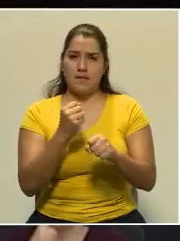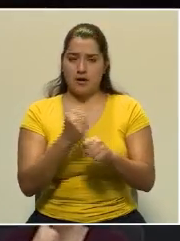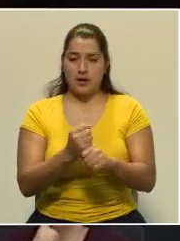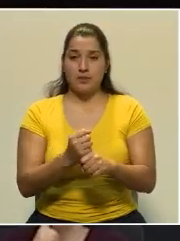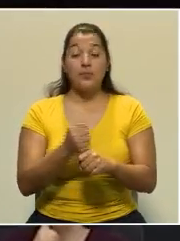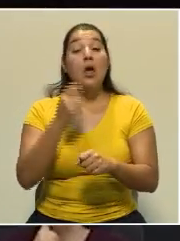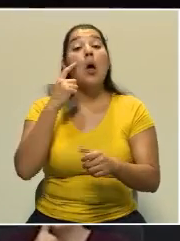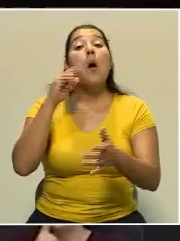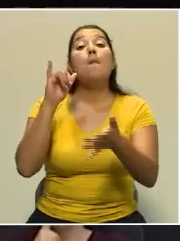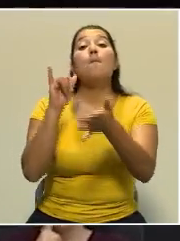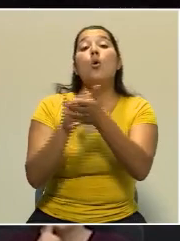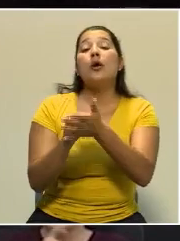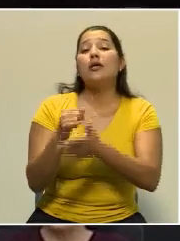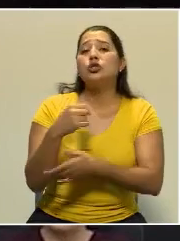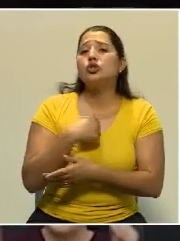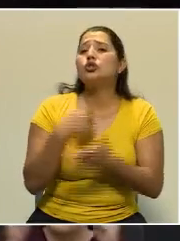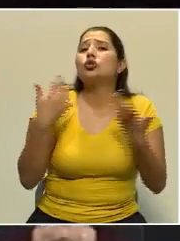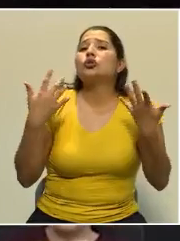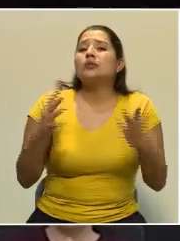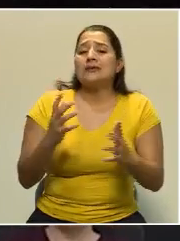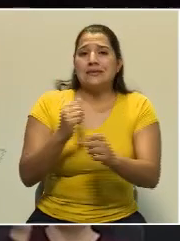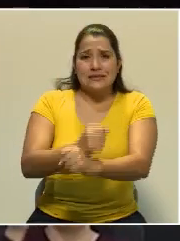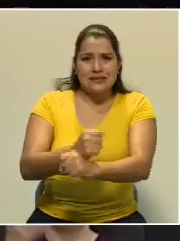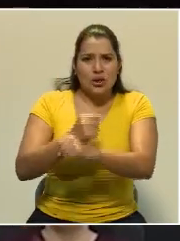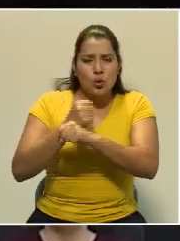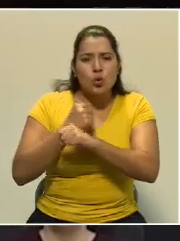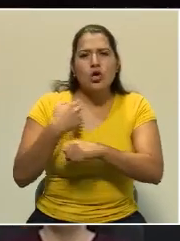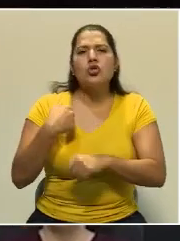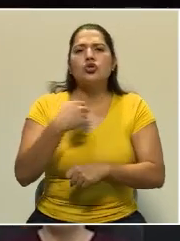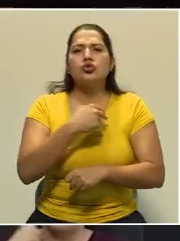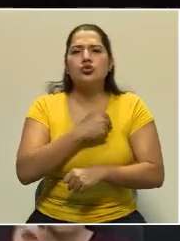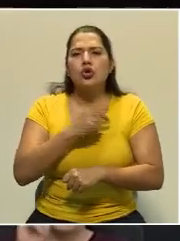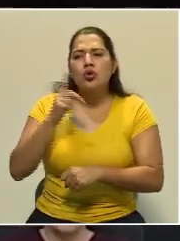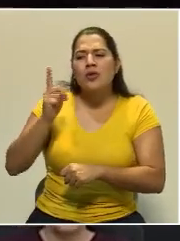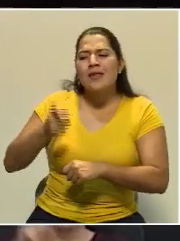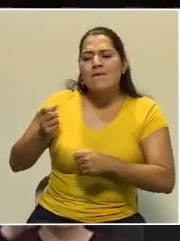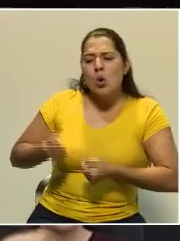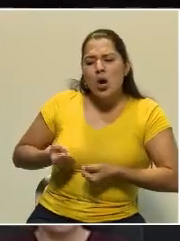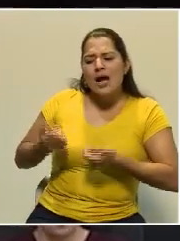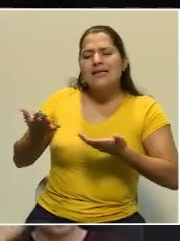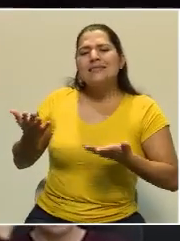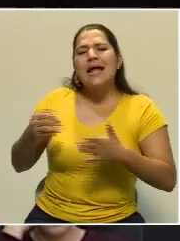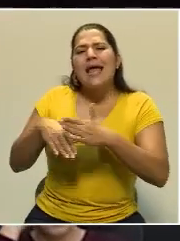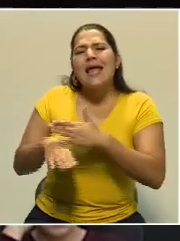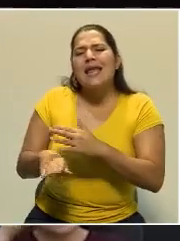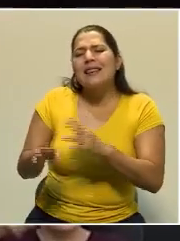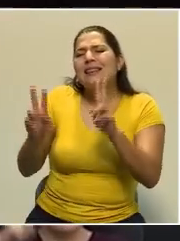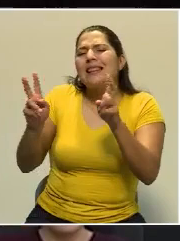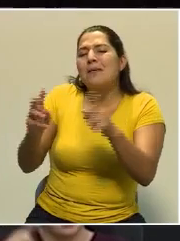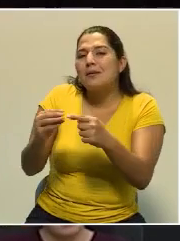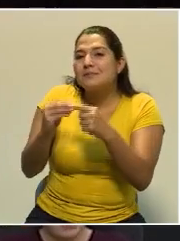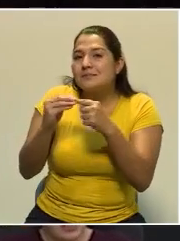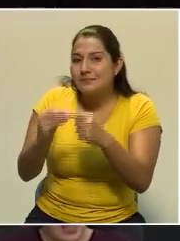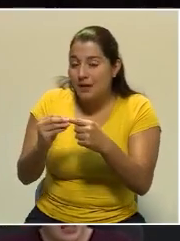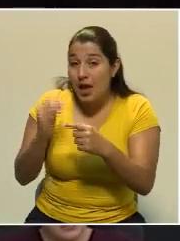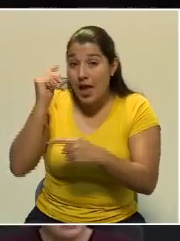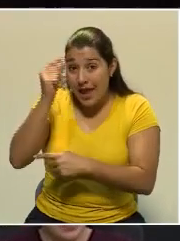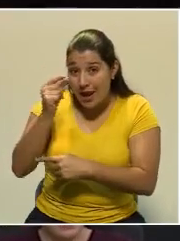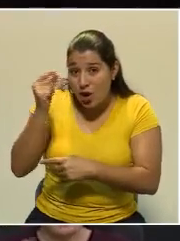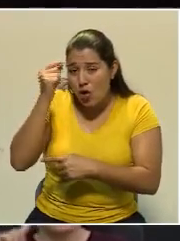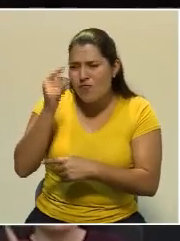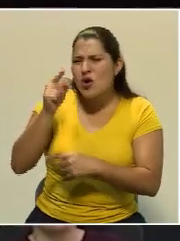Por eso estoy convencida de que hay que gastar en lo prioritario. El gobierno debe